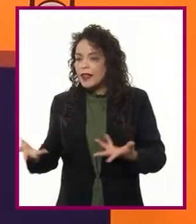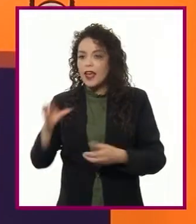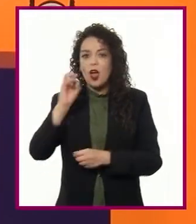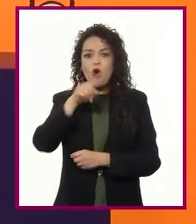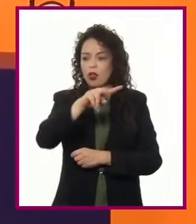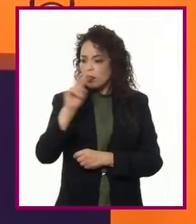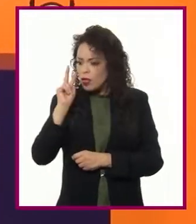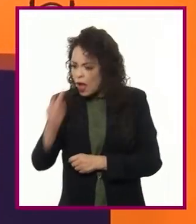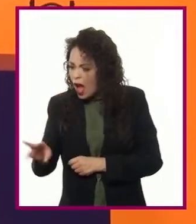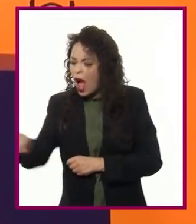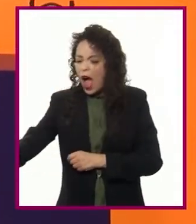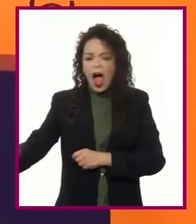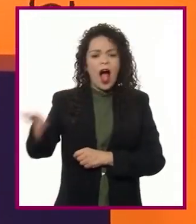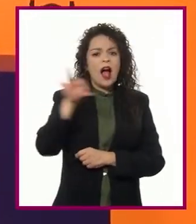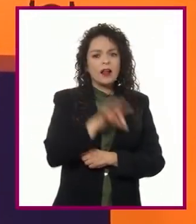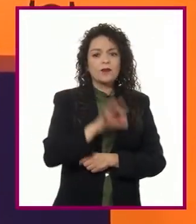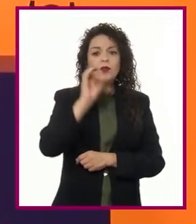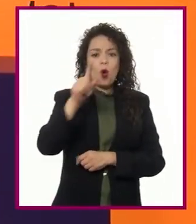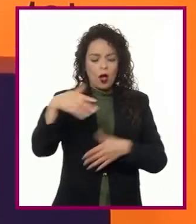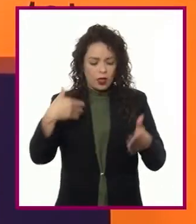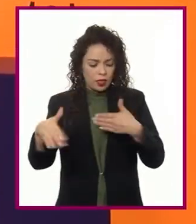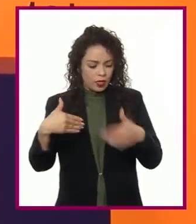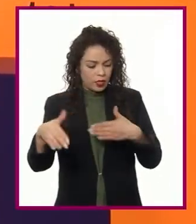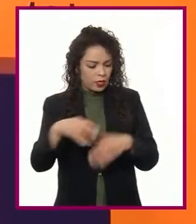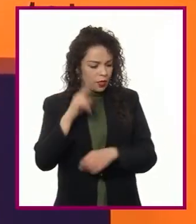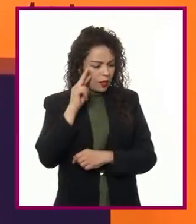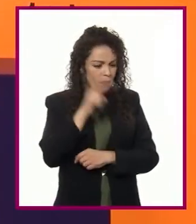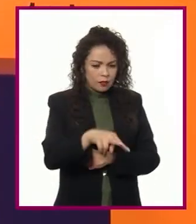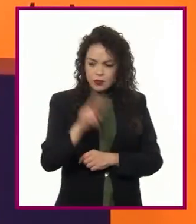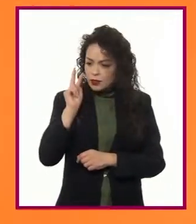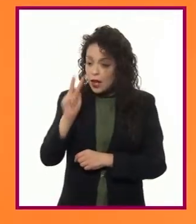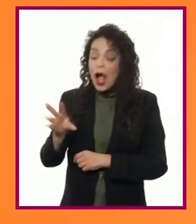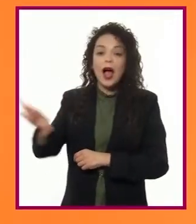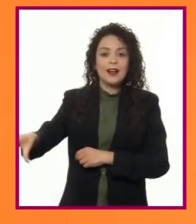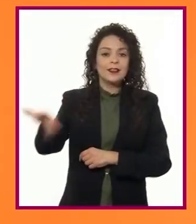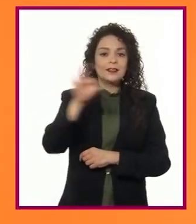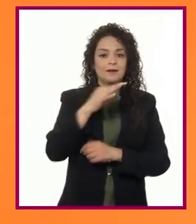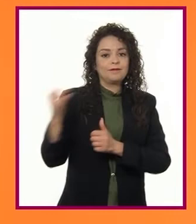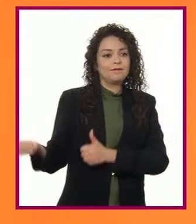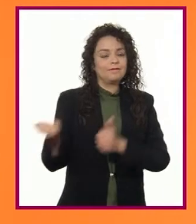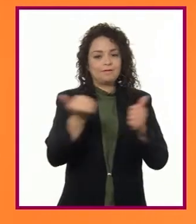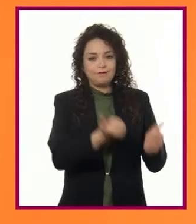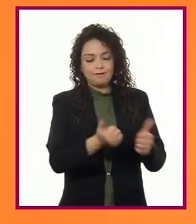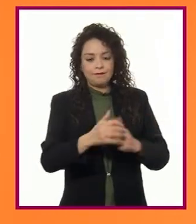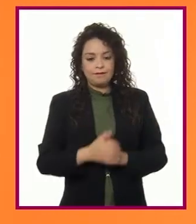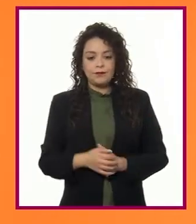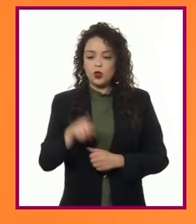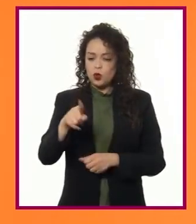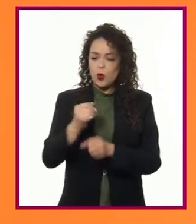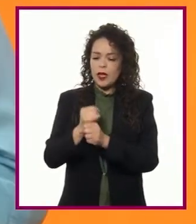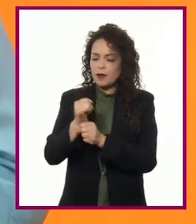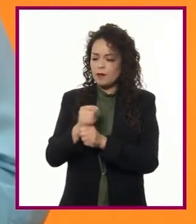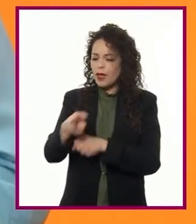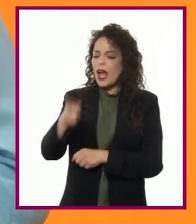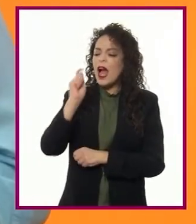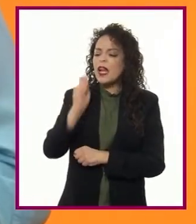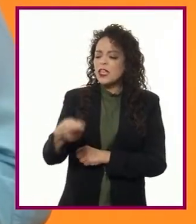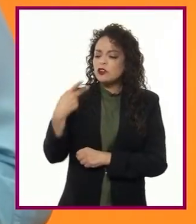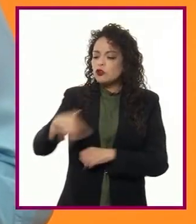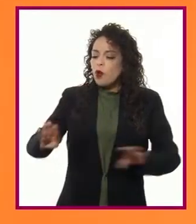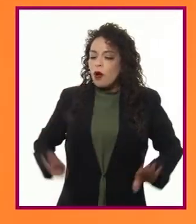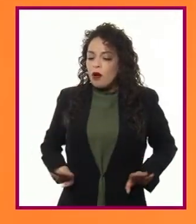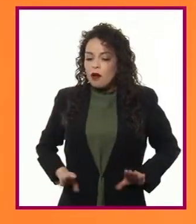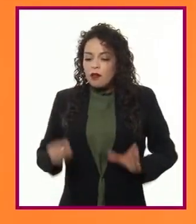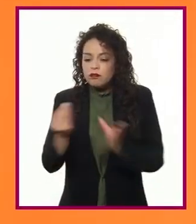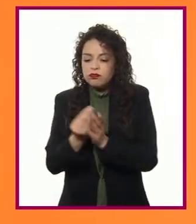paso, o el que suelen ver cuando van caminando a sus destinos habituales. Traten de investigar qué especie de árbol es,